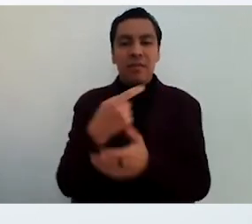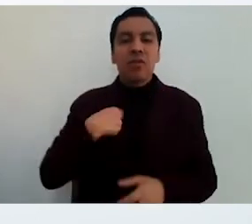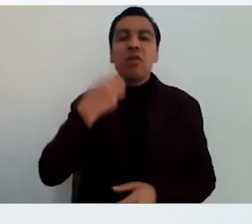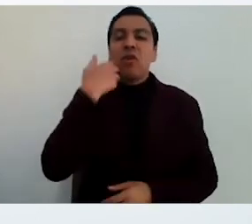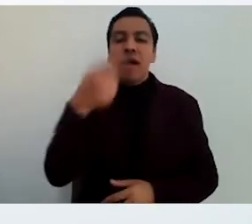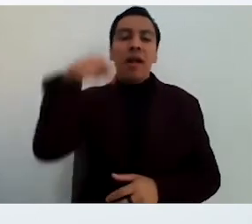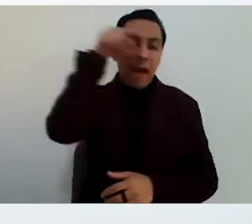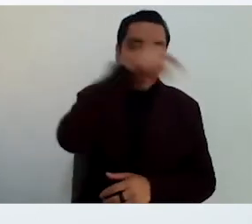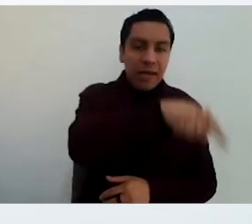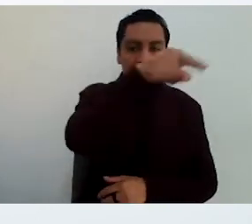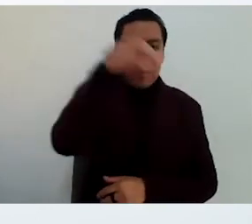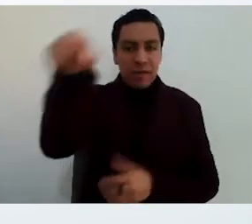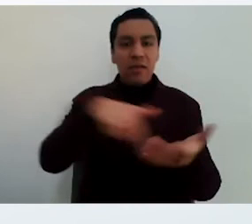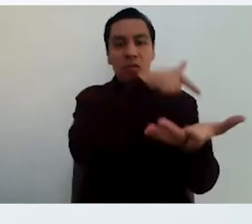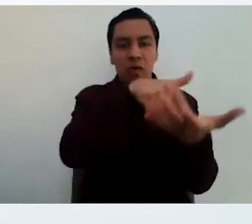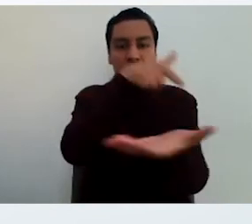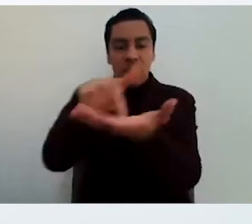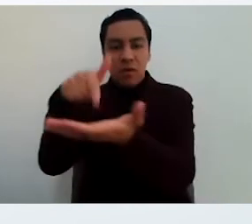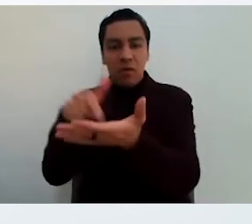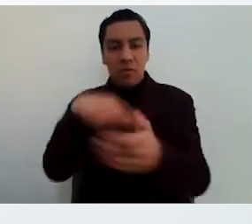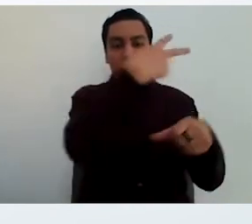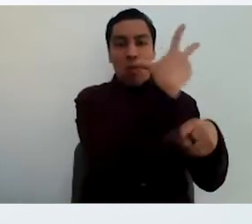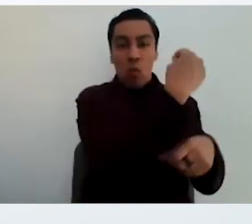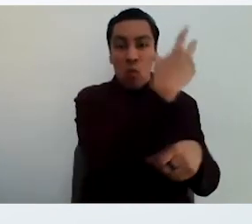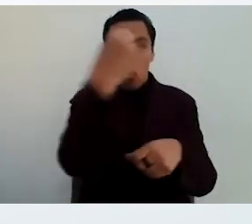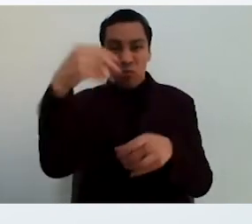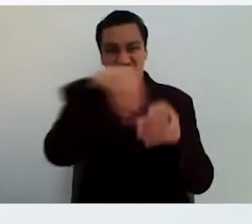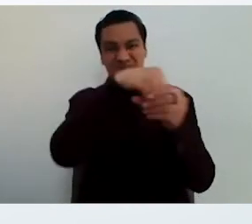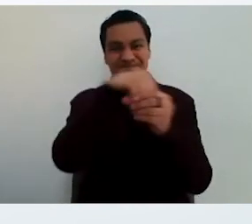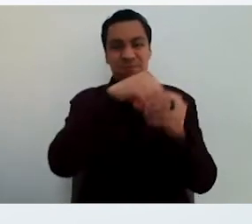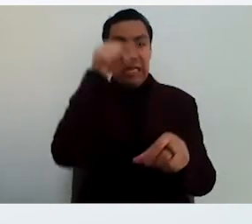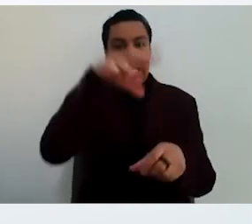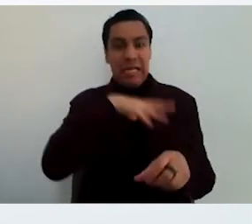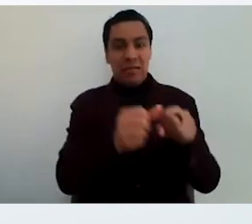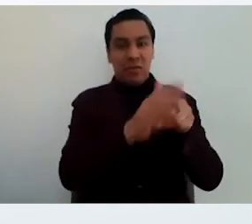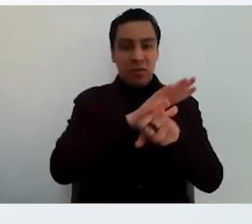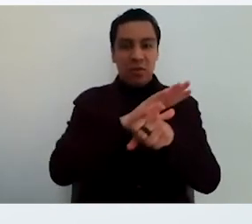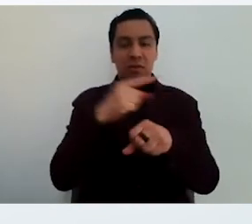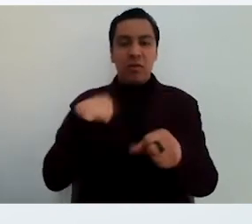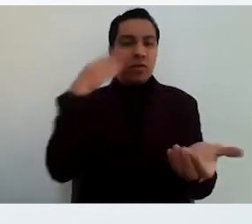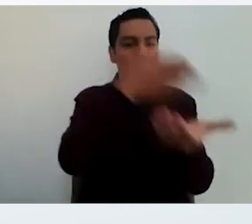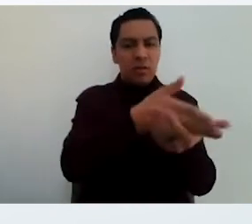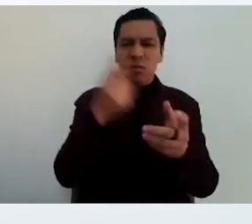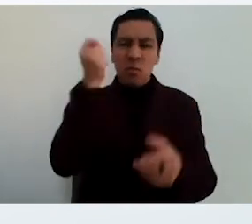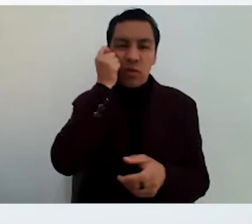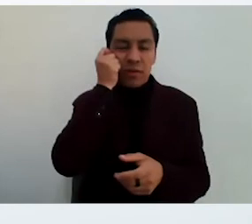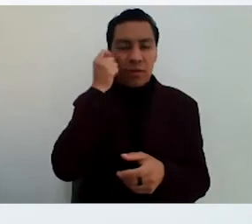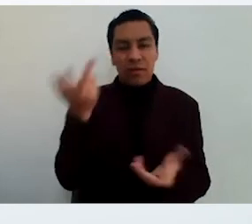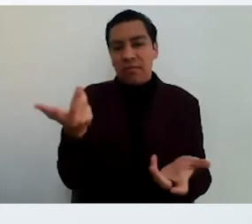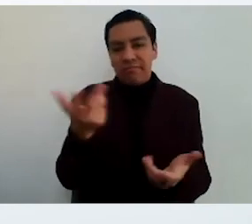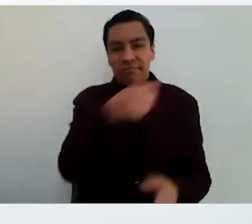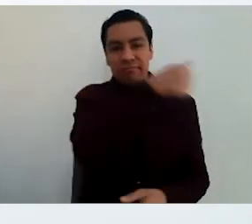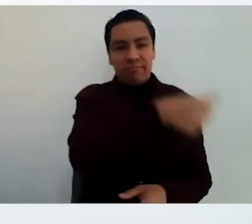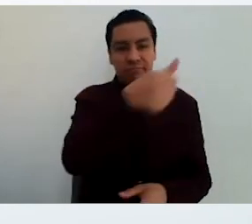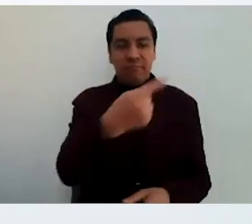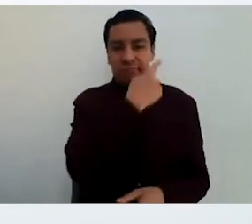de que yo enferme. Pero imaginemos que el que no obedece y se cruza es un enfermo y que está contagiando. Entonces